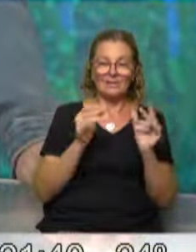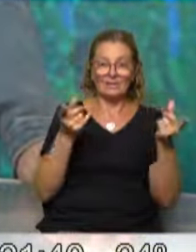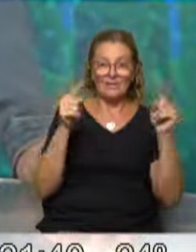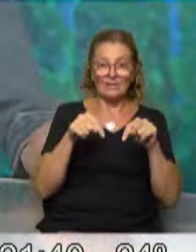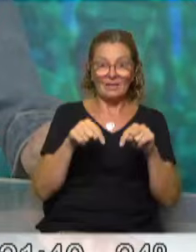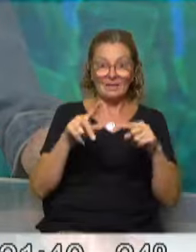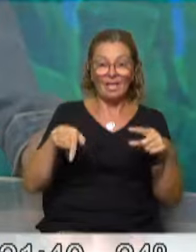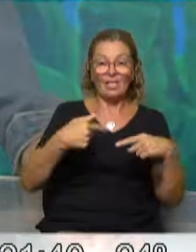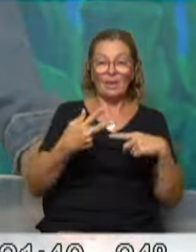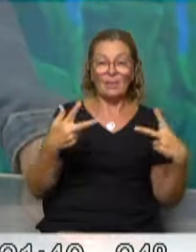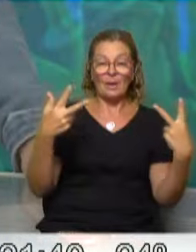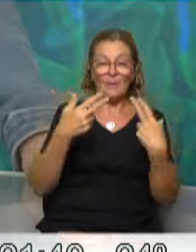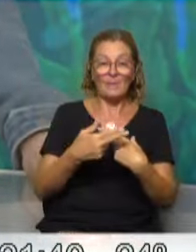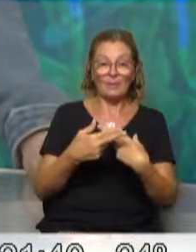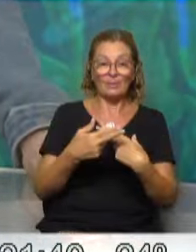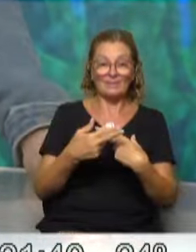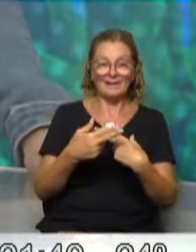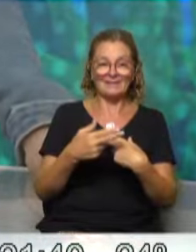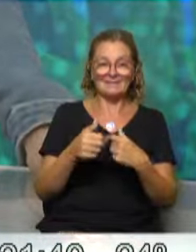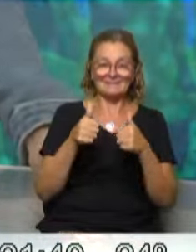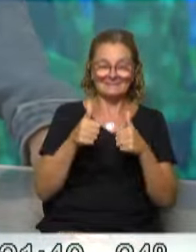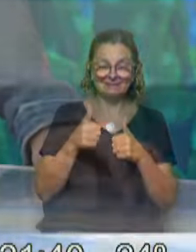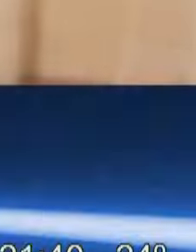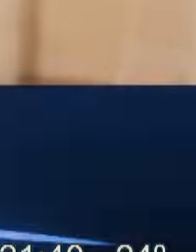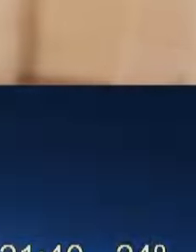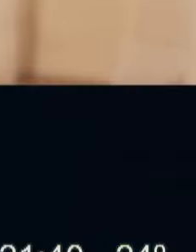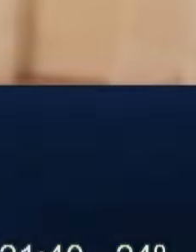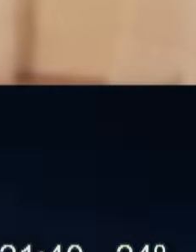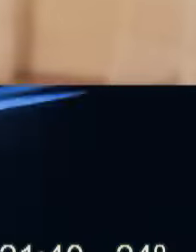en, después de esta pausita. Exacto, aguántennos, ya venimos.